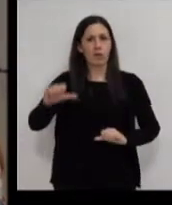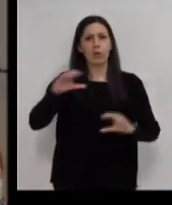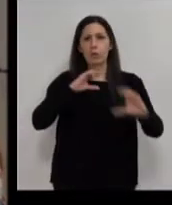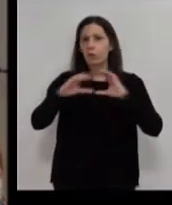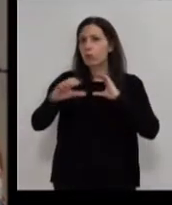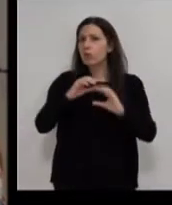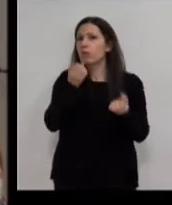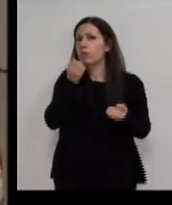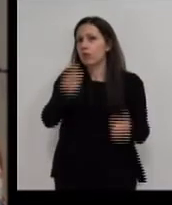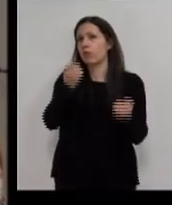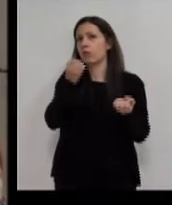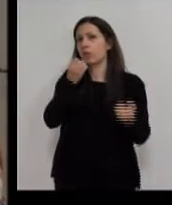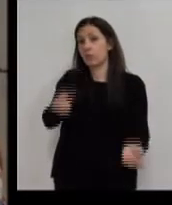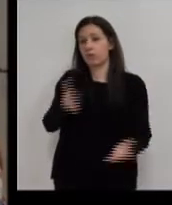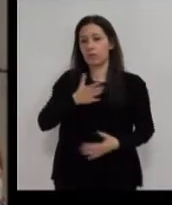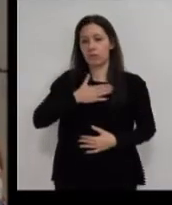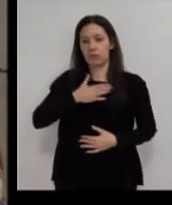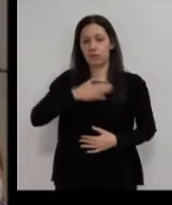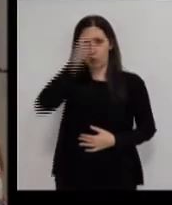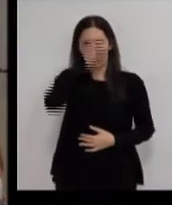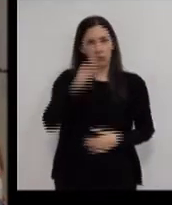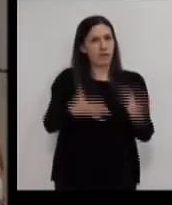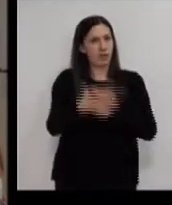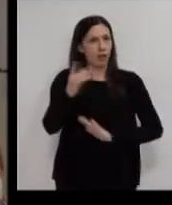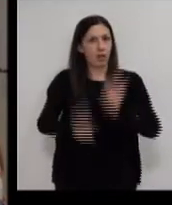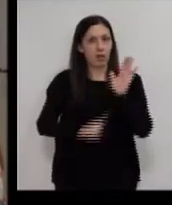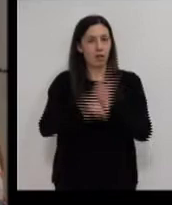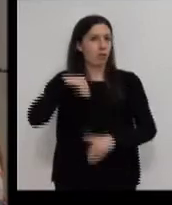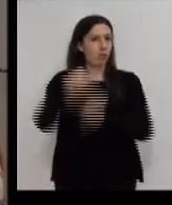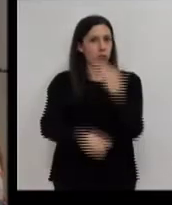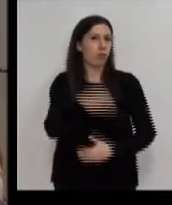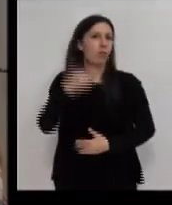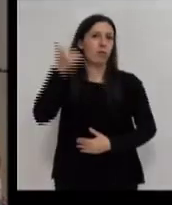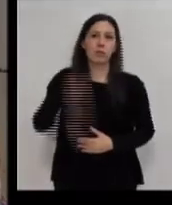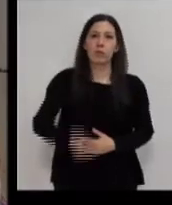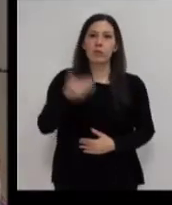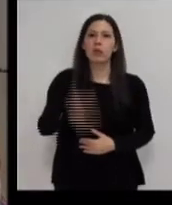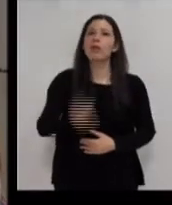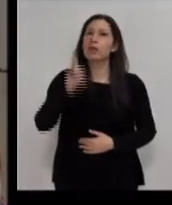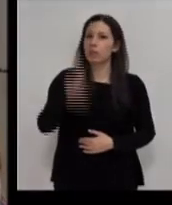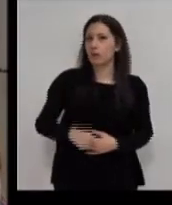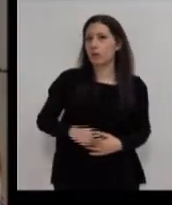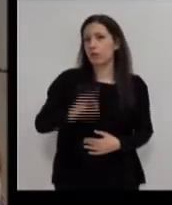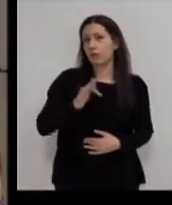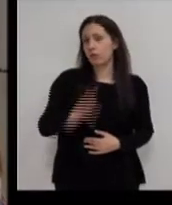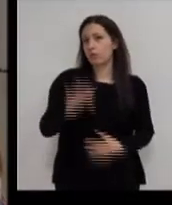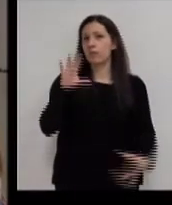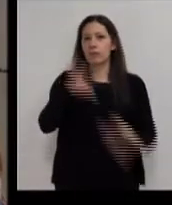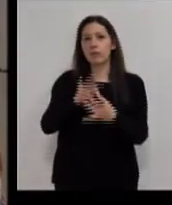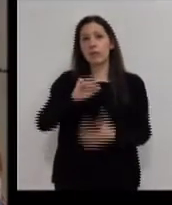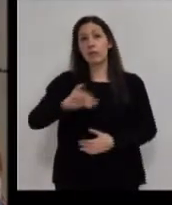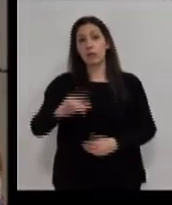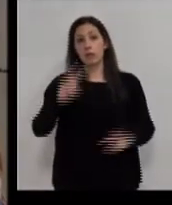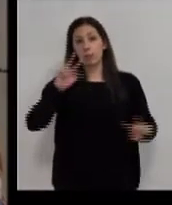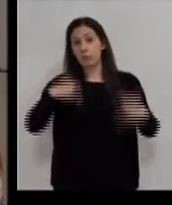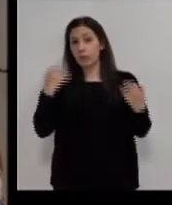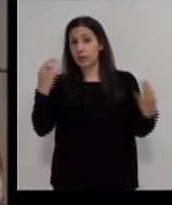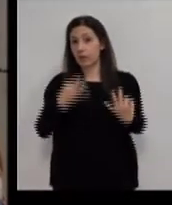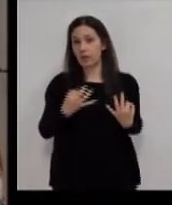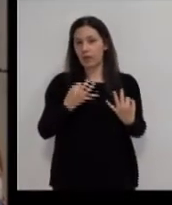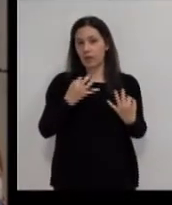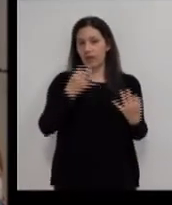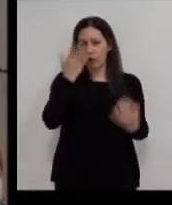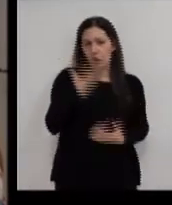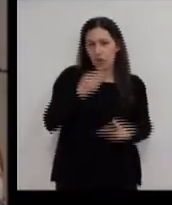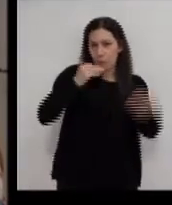capas de comunicación o de información. Y a mí me parece que eso es un gran avance y un gran punto a favor de